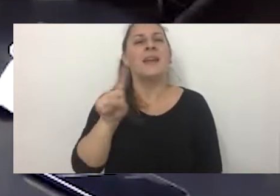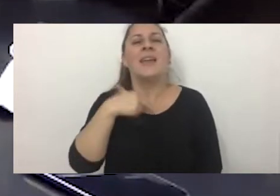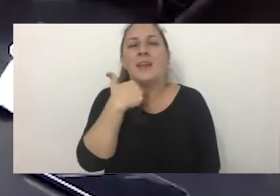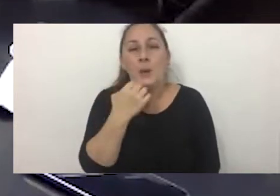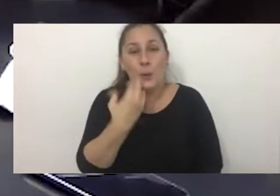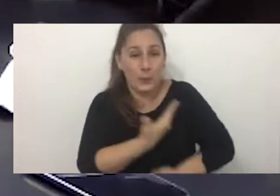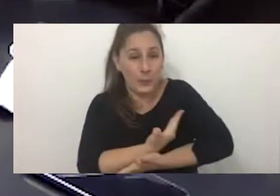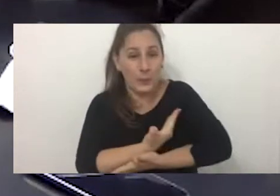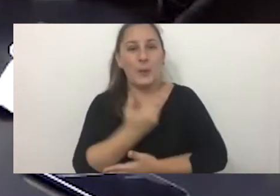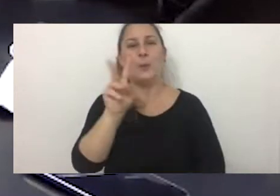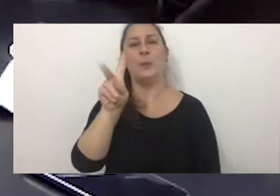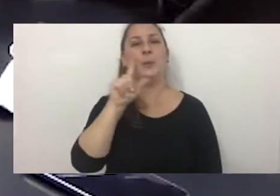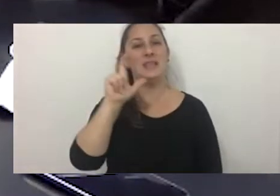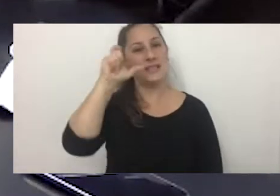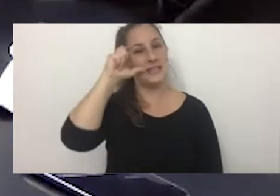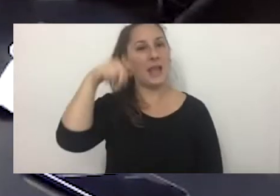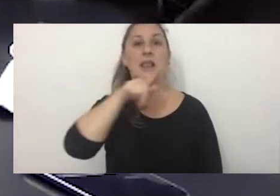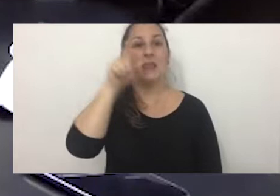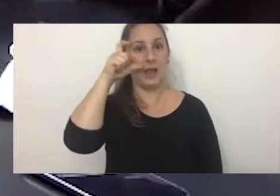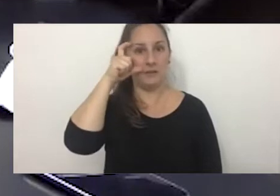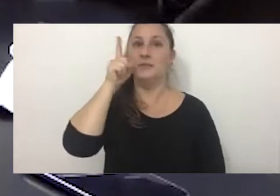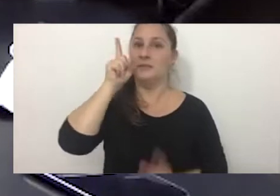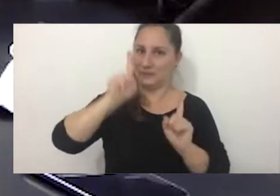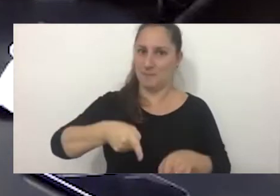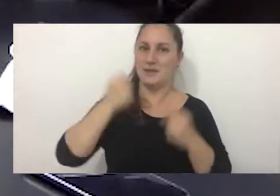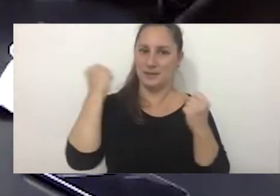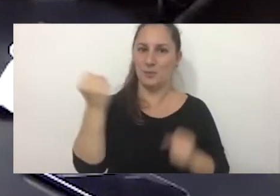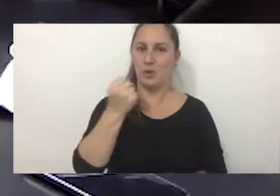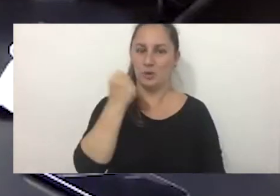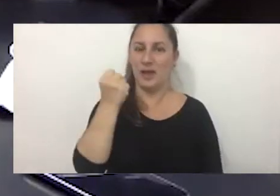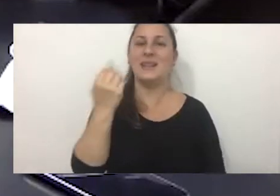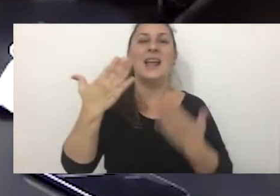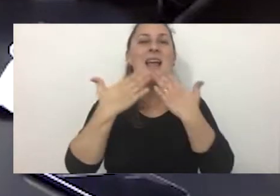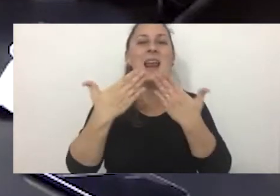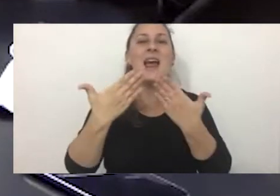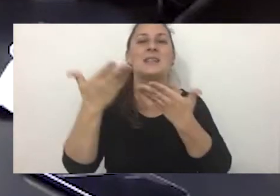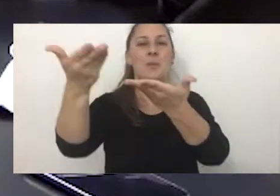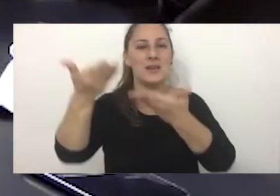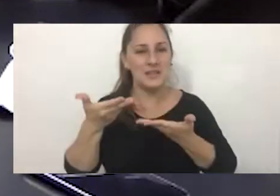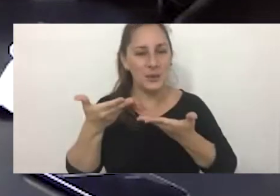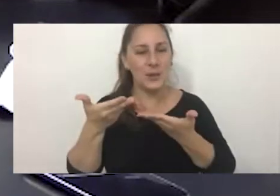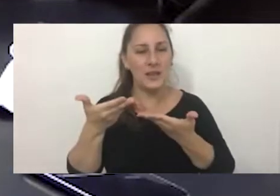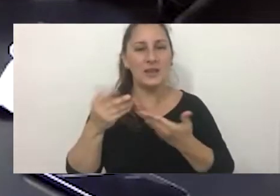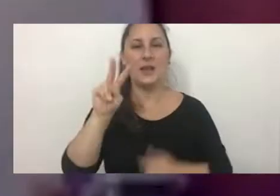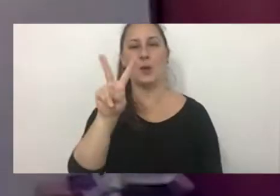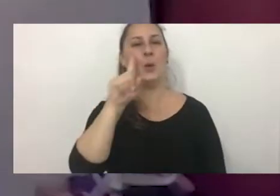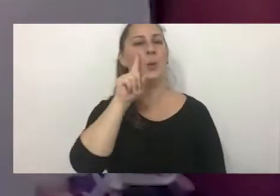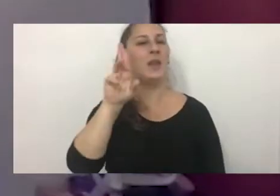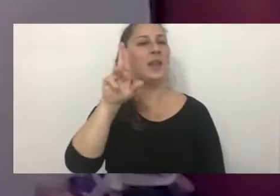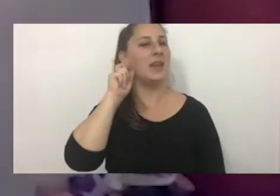es decir, tiene muchísima experiencia en el tema, además de ser delegada y además de ser abogada.